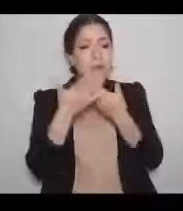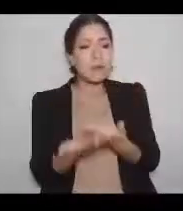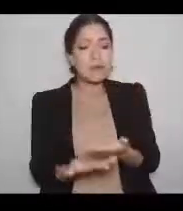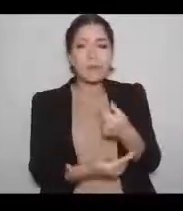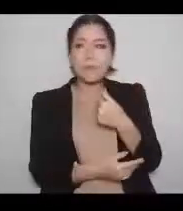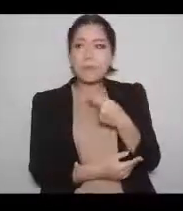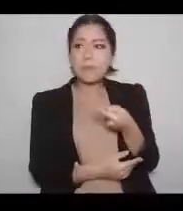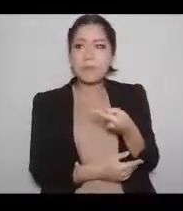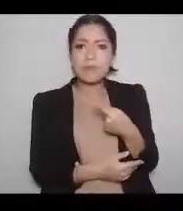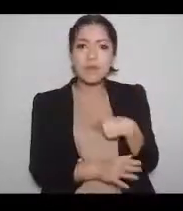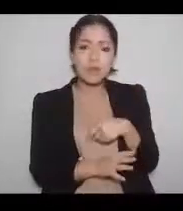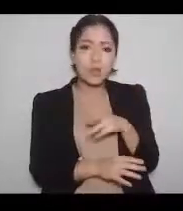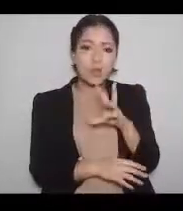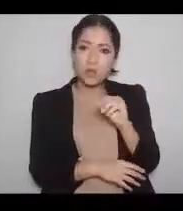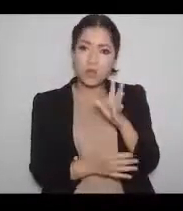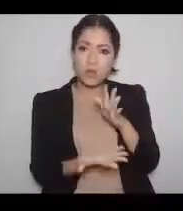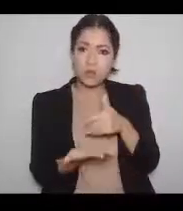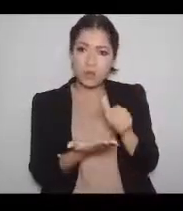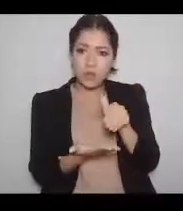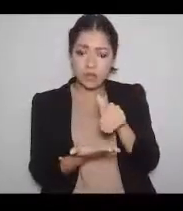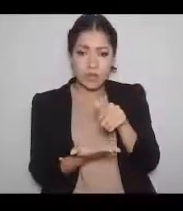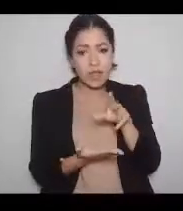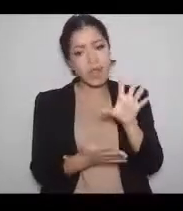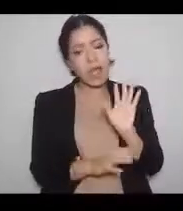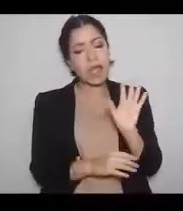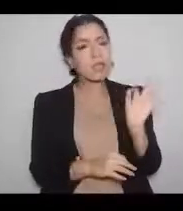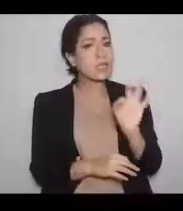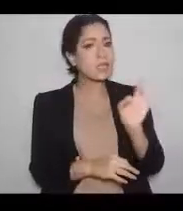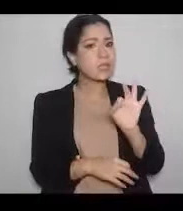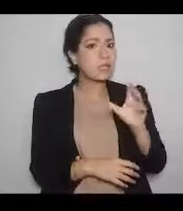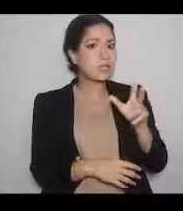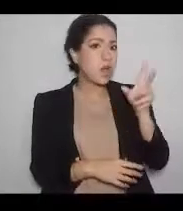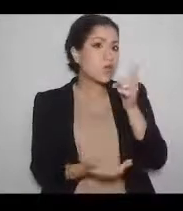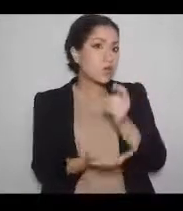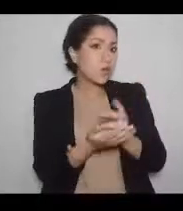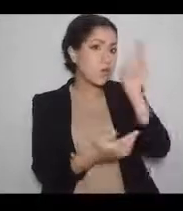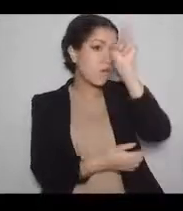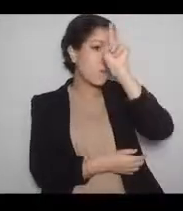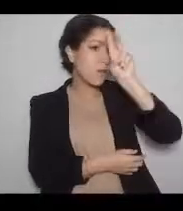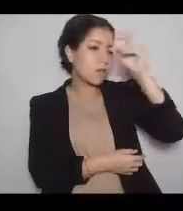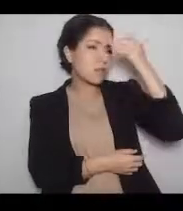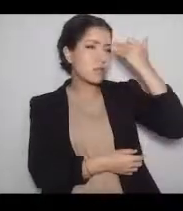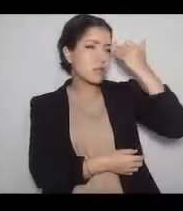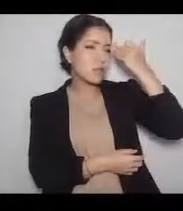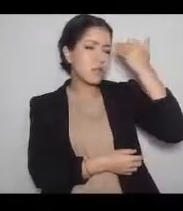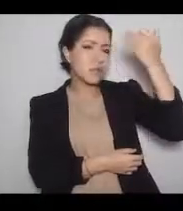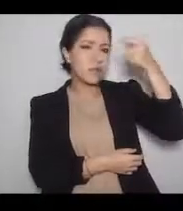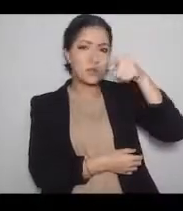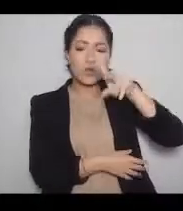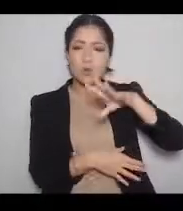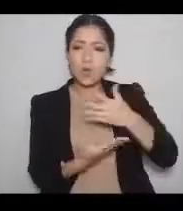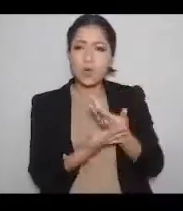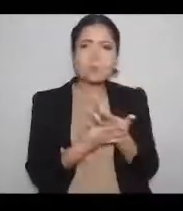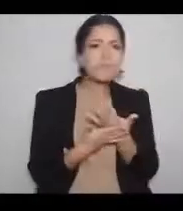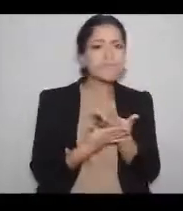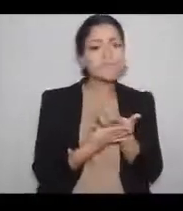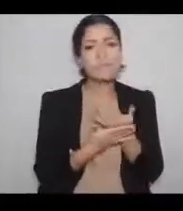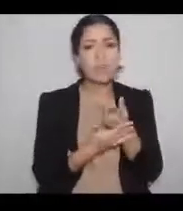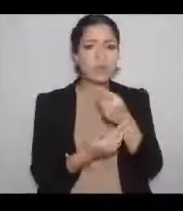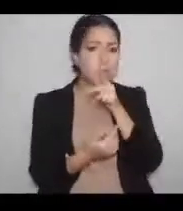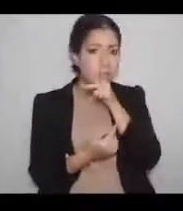que lo esperabas. No sé. Nunca volvió. ¿Te hizo falta?